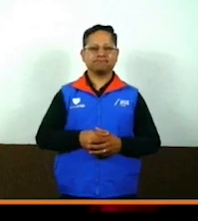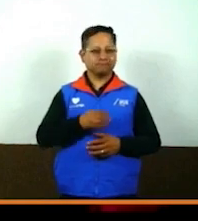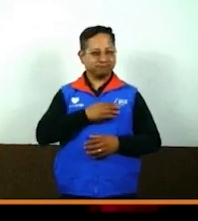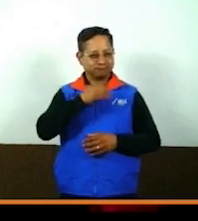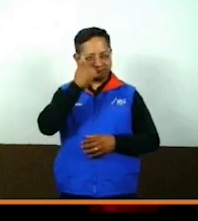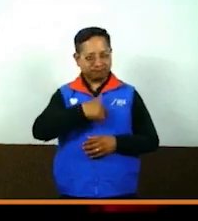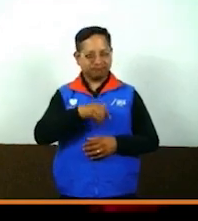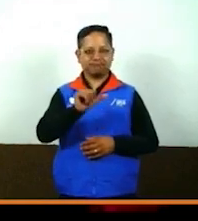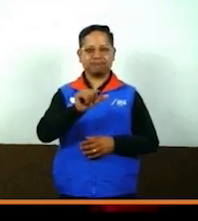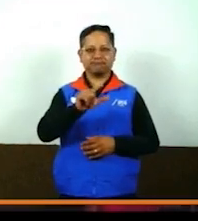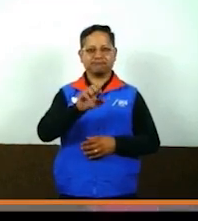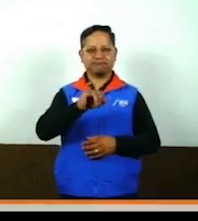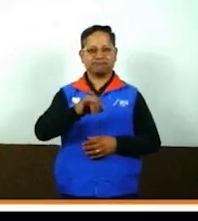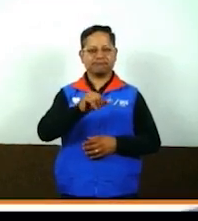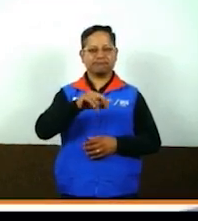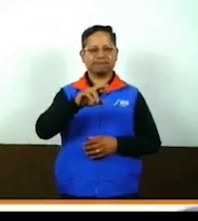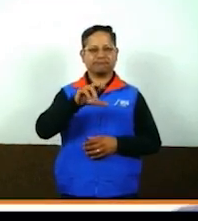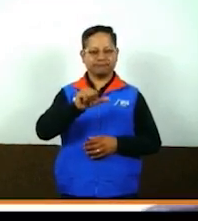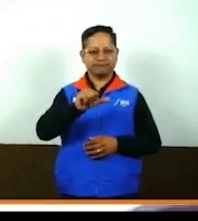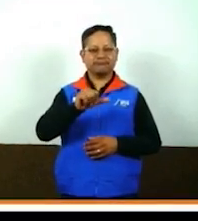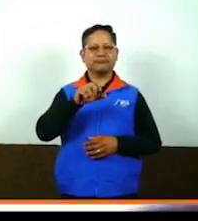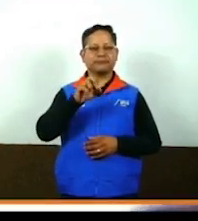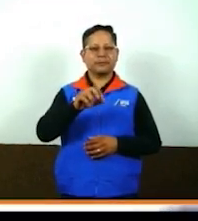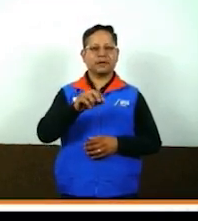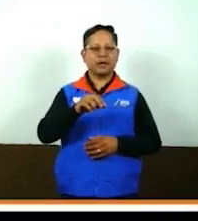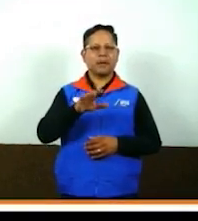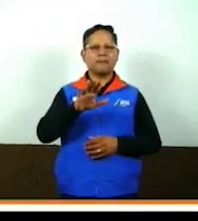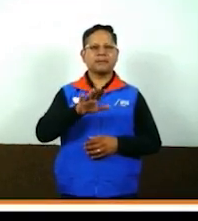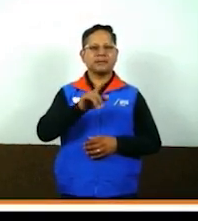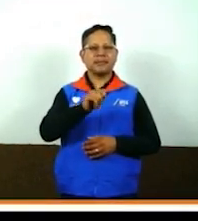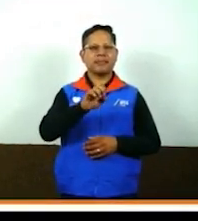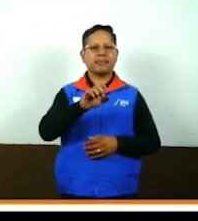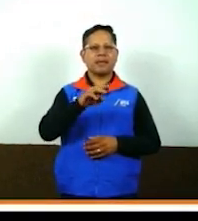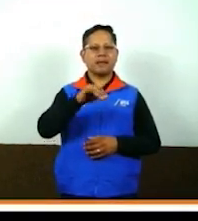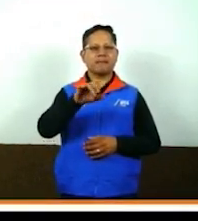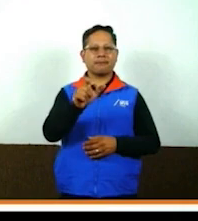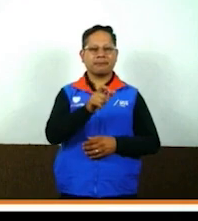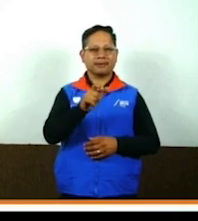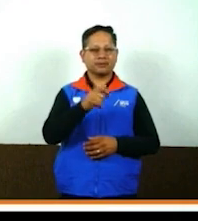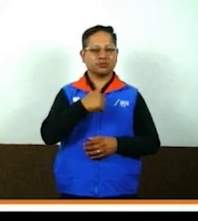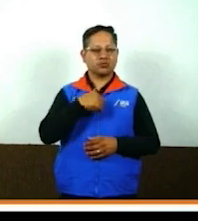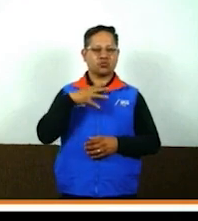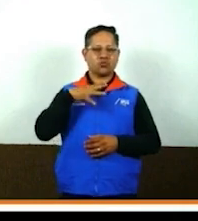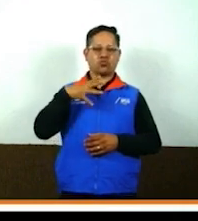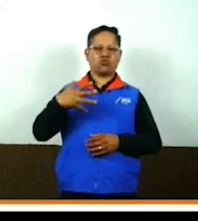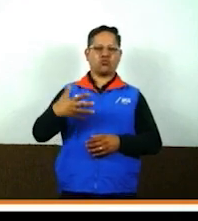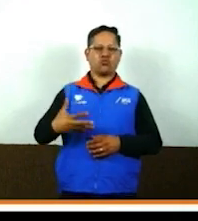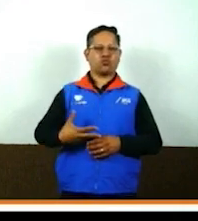Buenas noches, Alejandra Mendoza de Teléfonos de México. Un orgullo y un honor